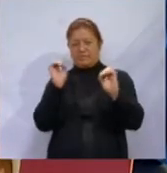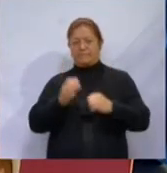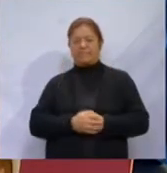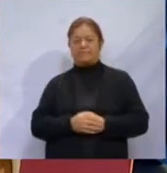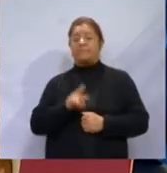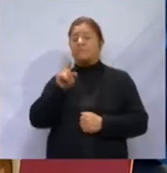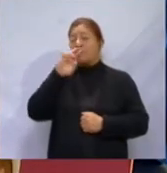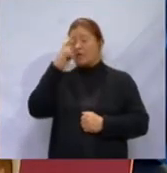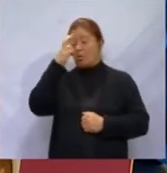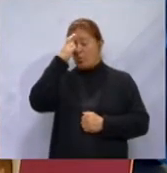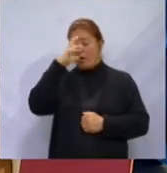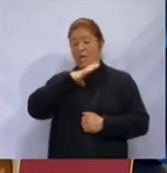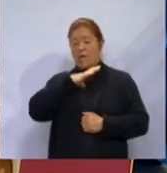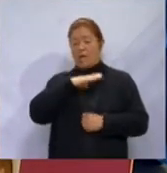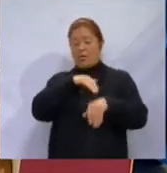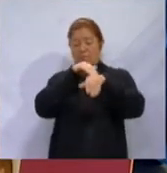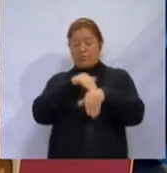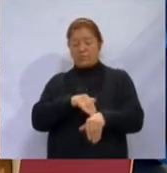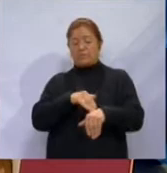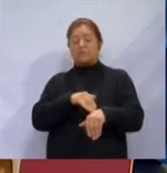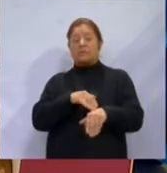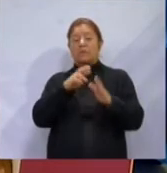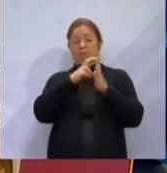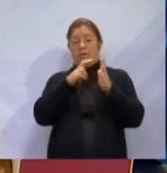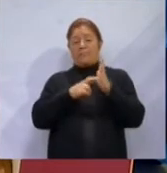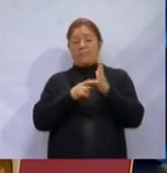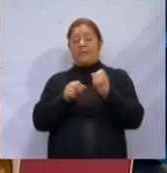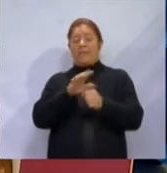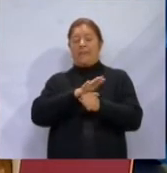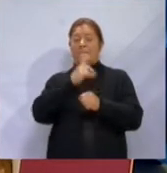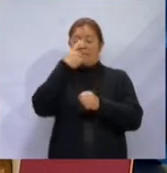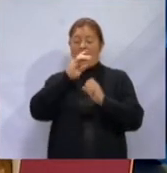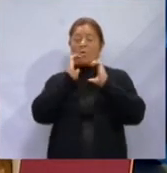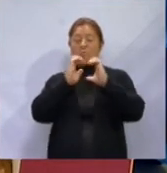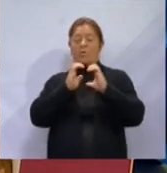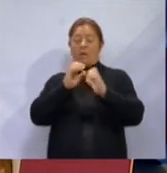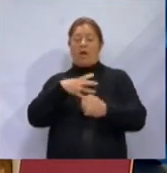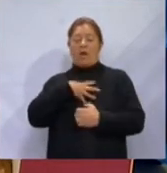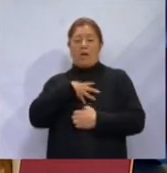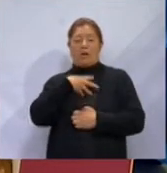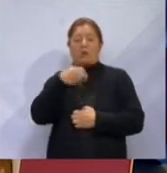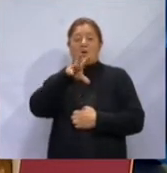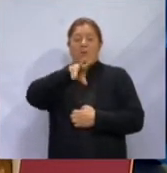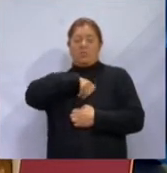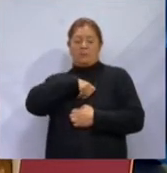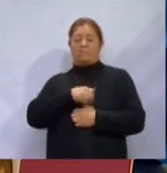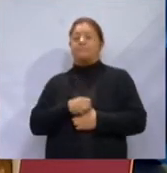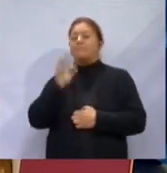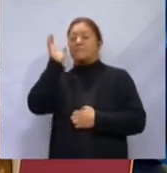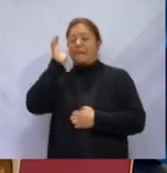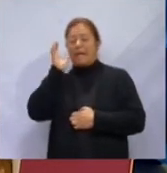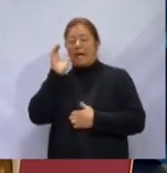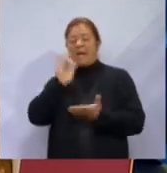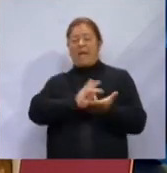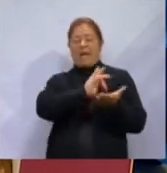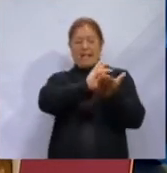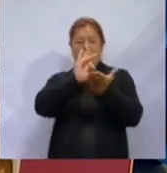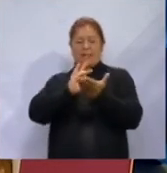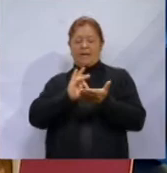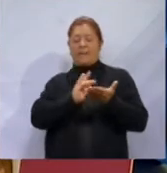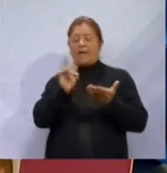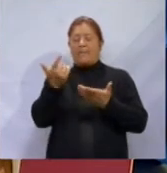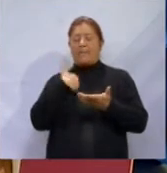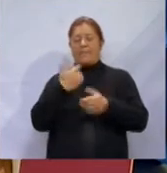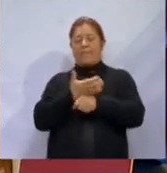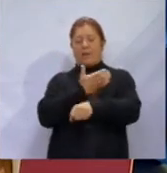Recuerden seguir las medidas sanitarias y para evitar la propagación de COVID-19. Katy, muchas gracias. Gracias a todos por